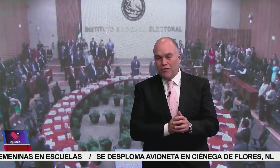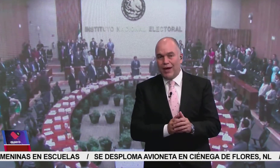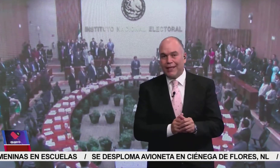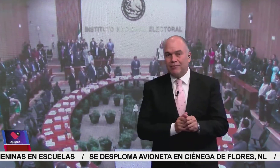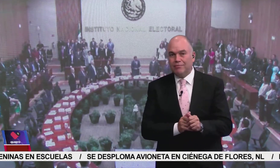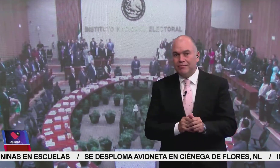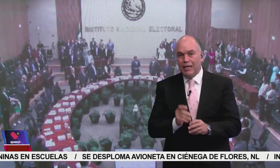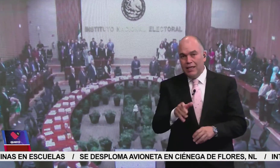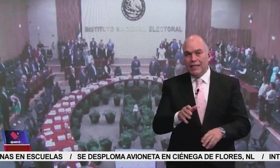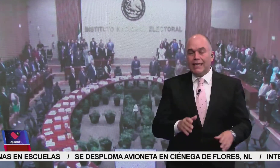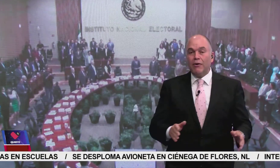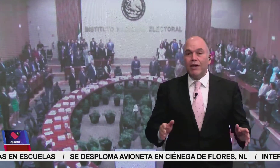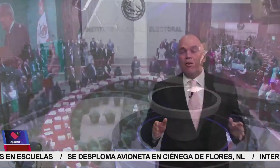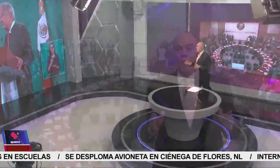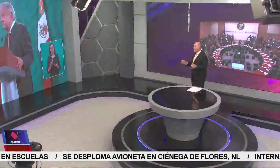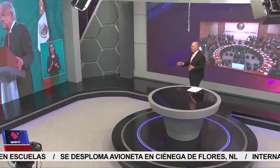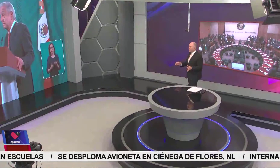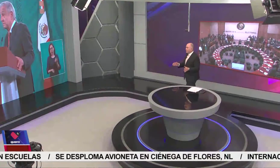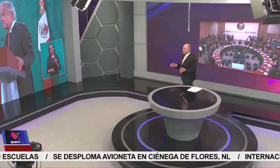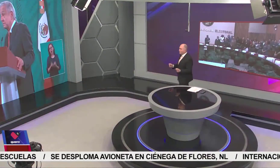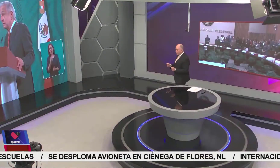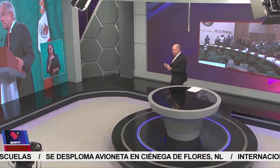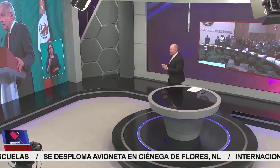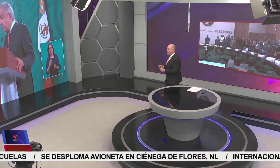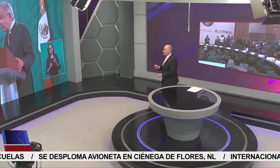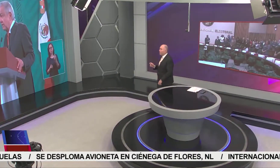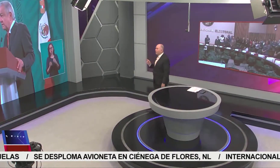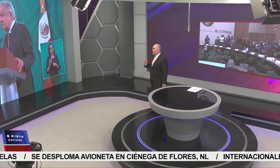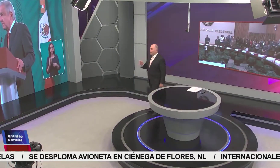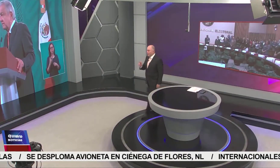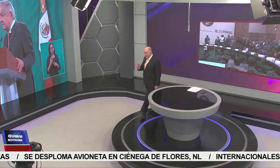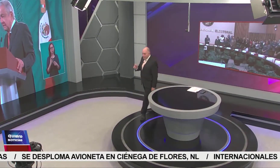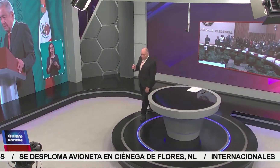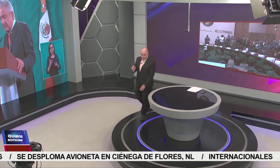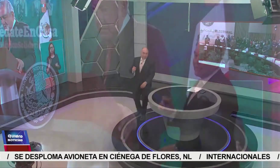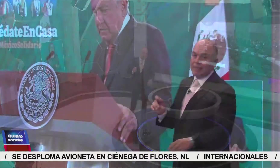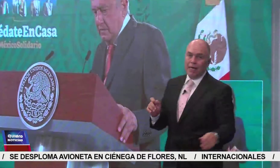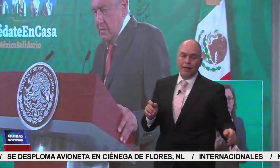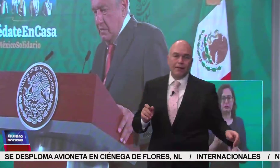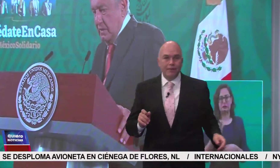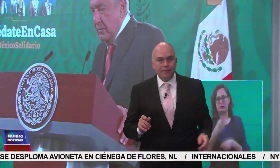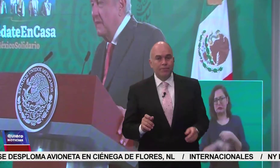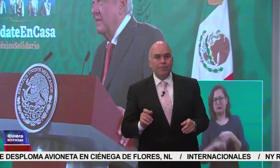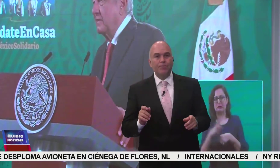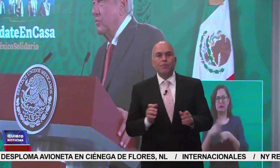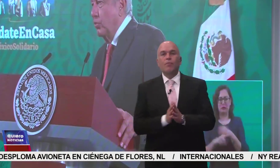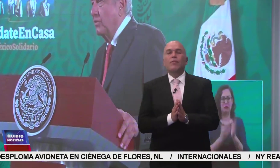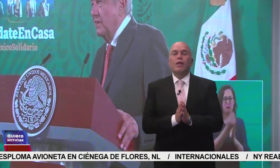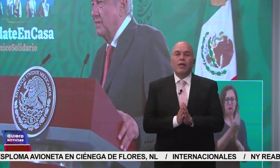sitio de conflicto. Y se lo quiero compartir, porque esto tiene importancia.